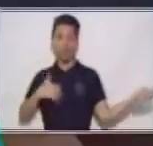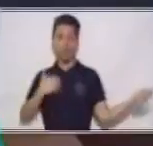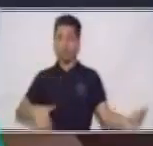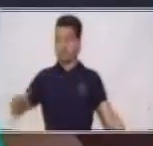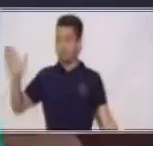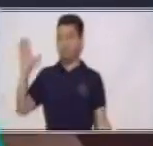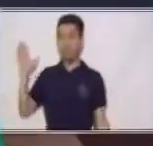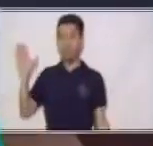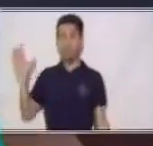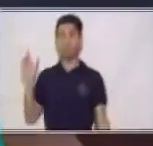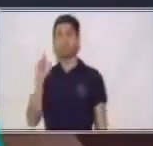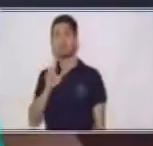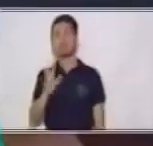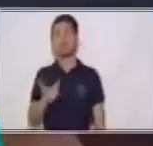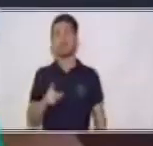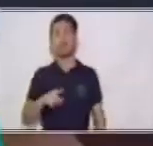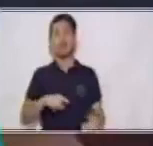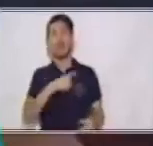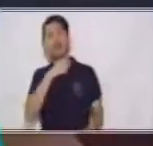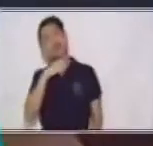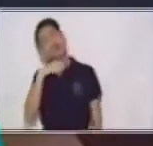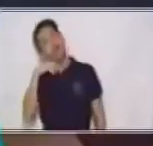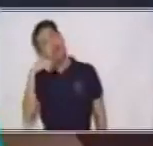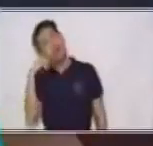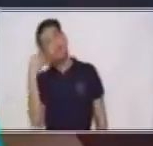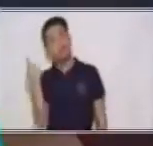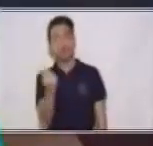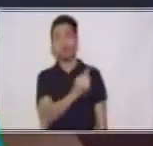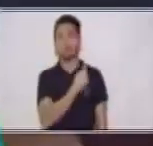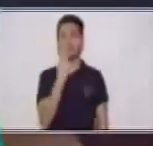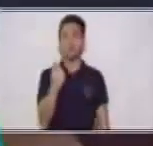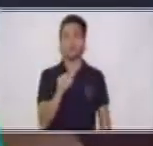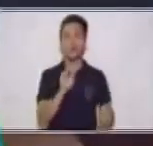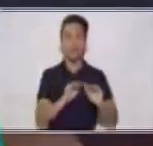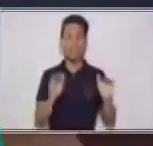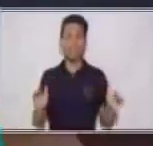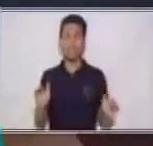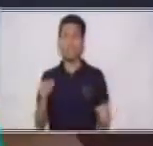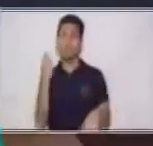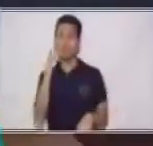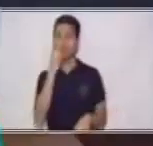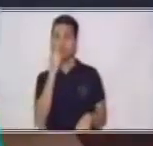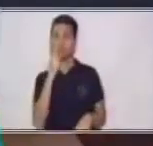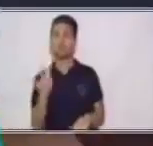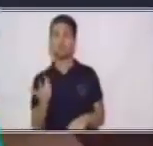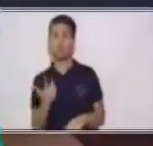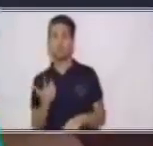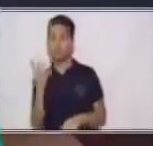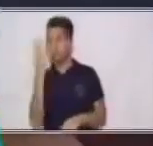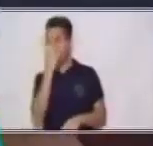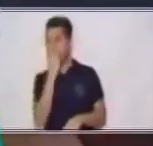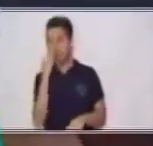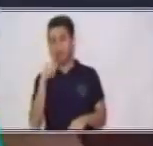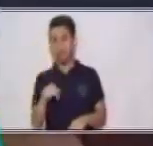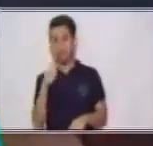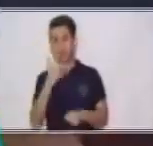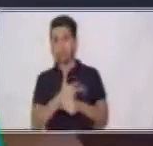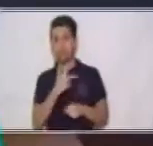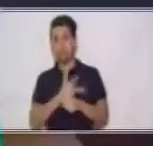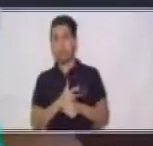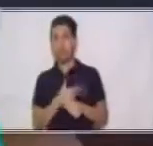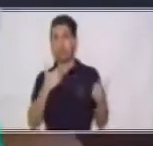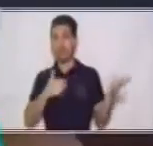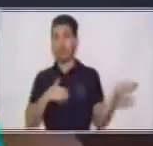enamorar a todas las niñas, a todas las mujeres que son muy hermosas aquí en Guatemala.